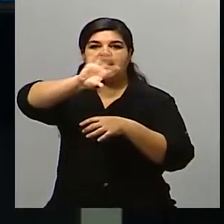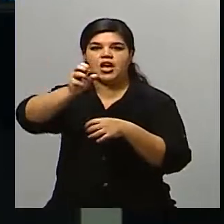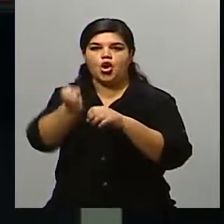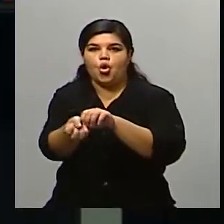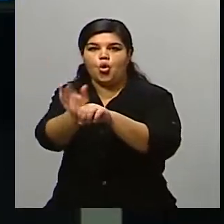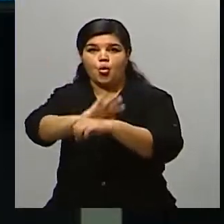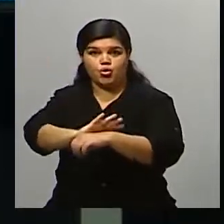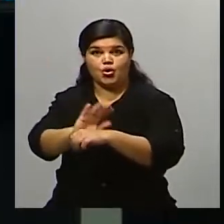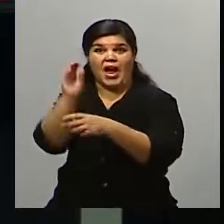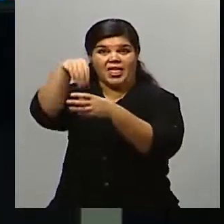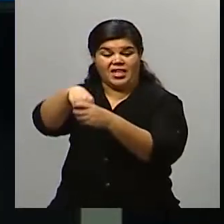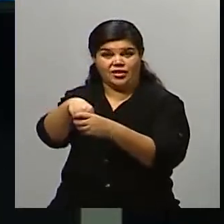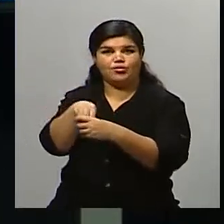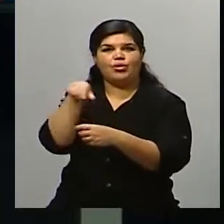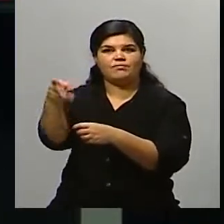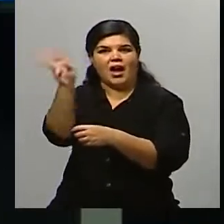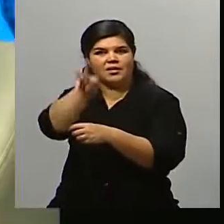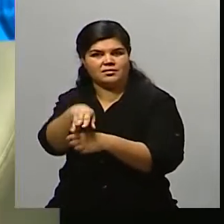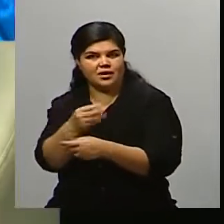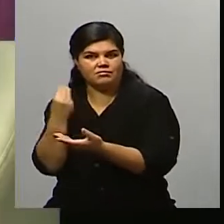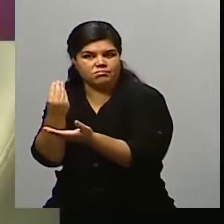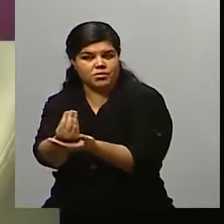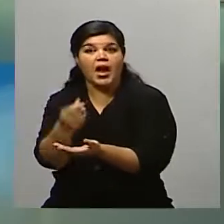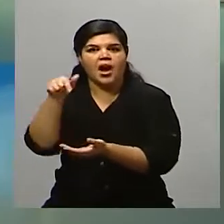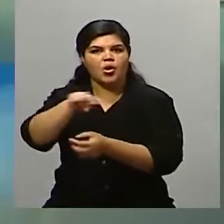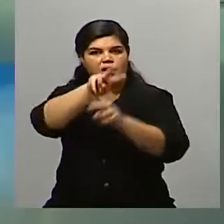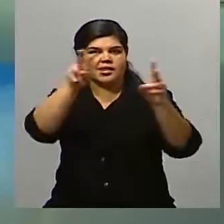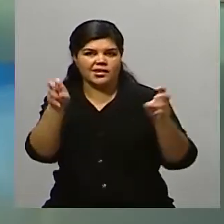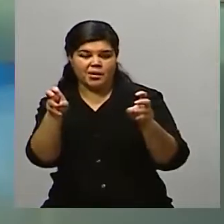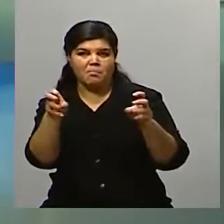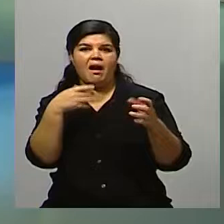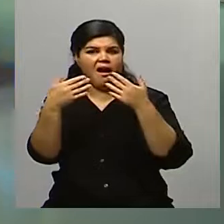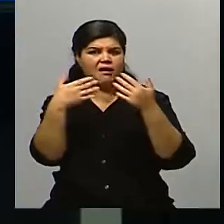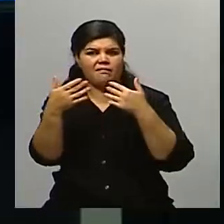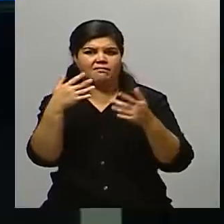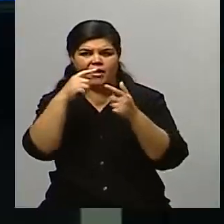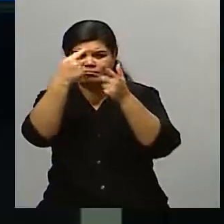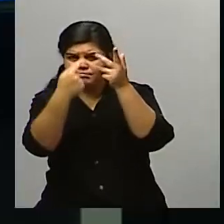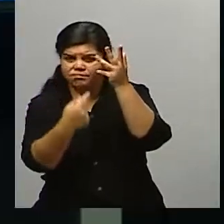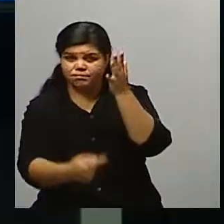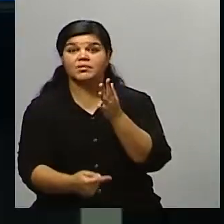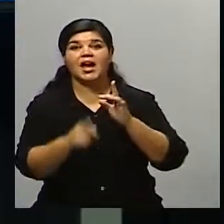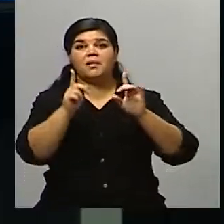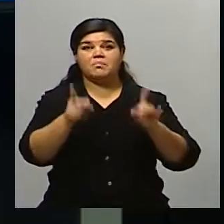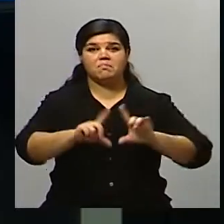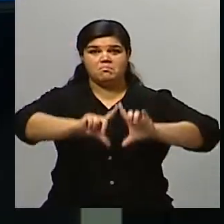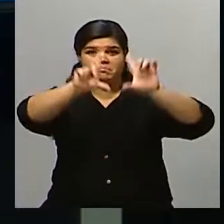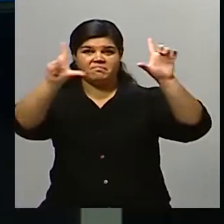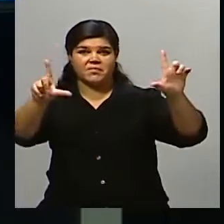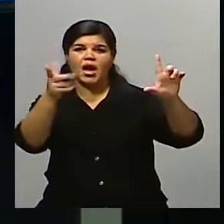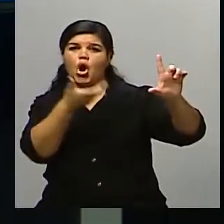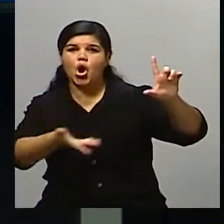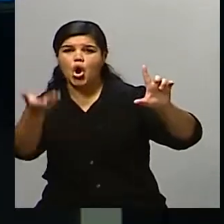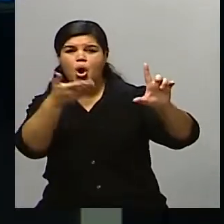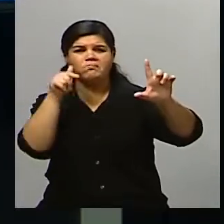en la zona Cuyo, y tenemos mucho que hablar también en el aire del programa. Bueno, habíamos dicho que vamos a compartir una placa, quiero que veas